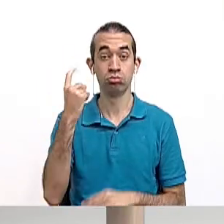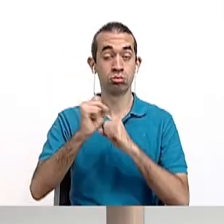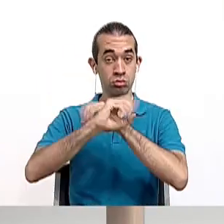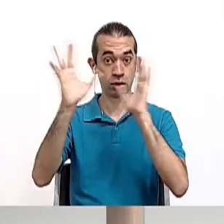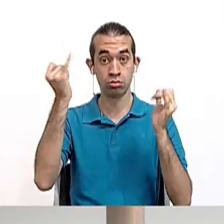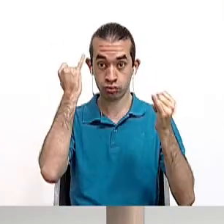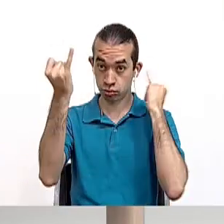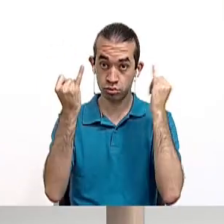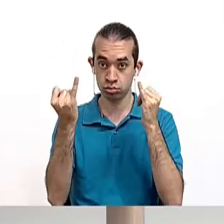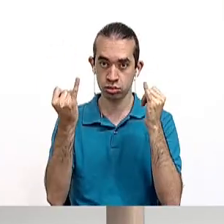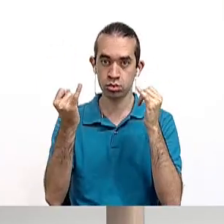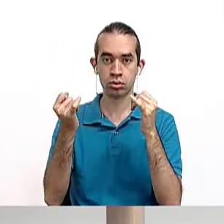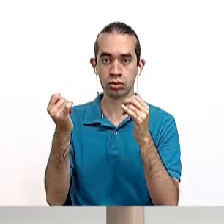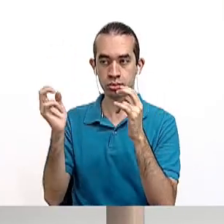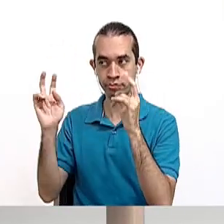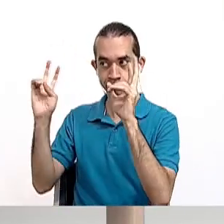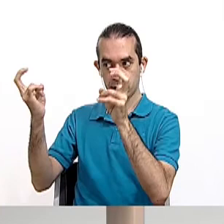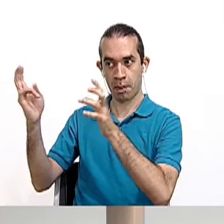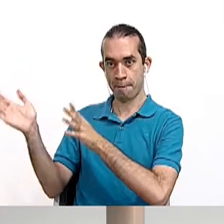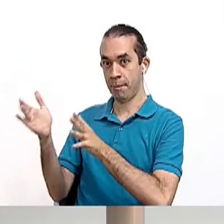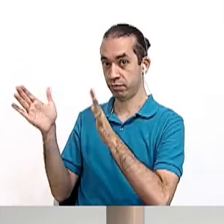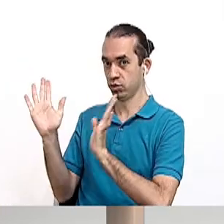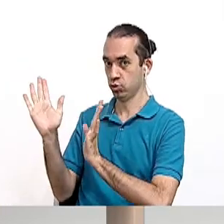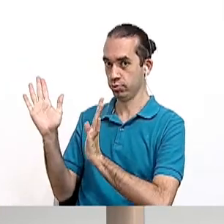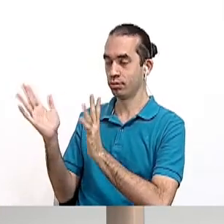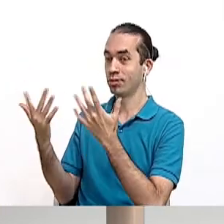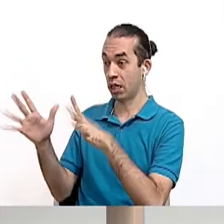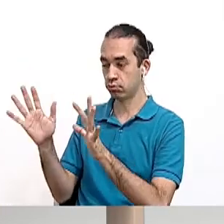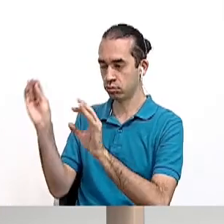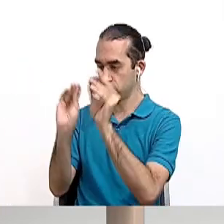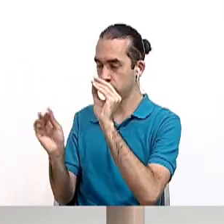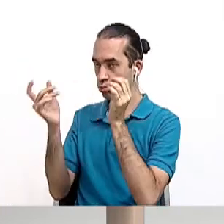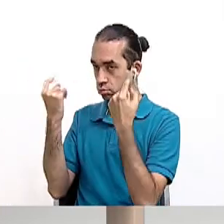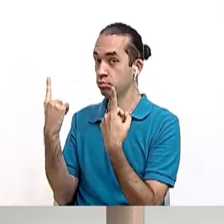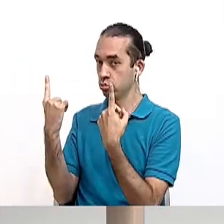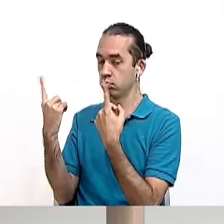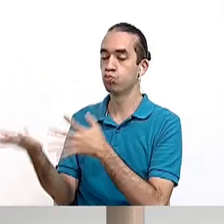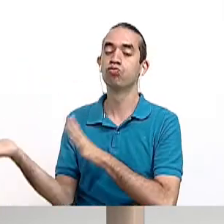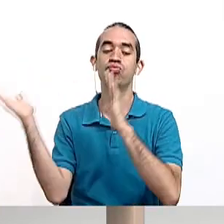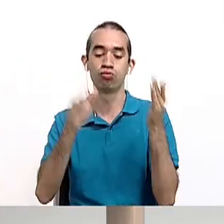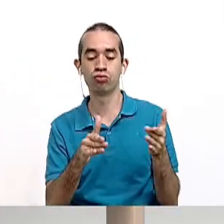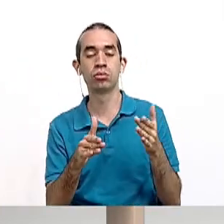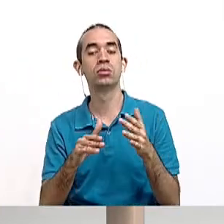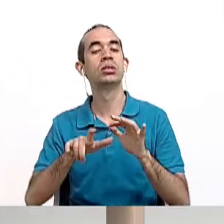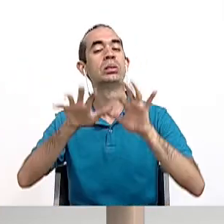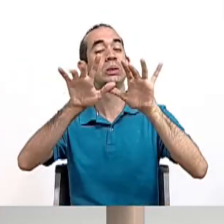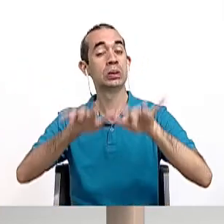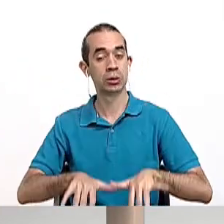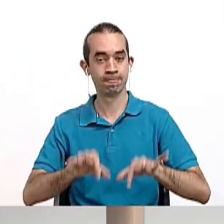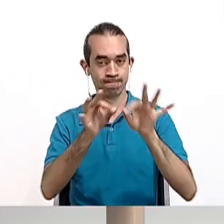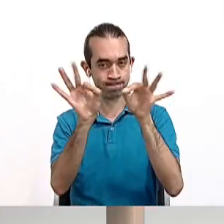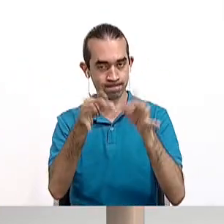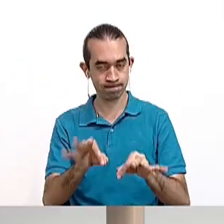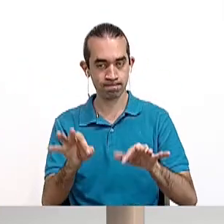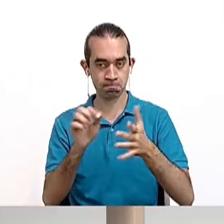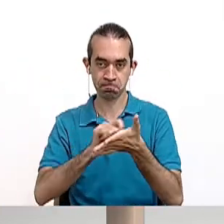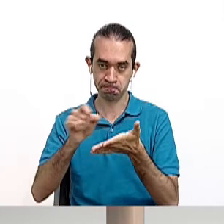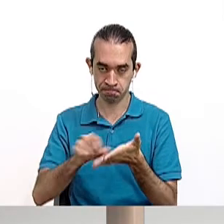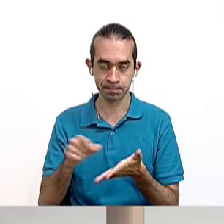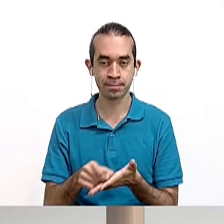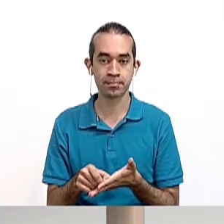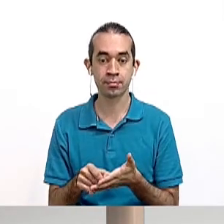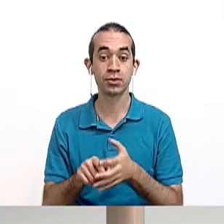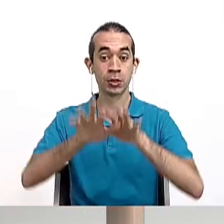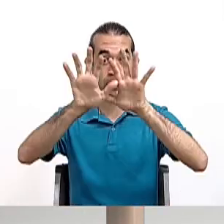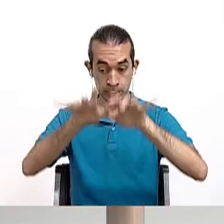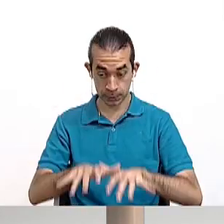llamamos la planificación, procederemos a la textualización, que es escribir. Cuando tengamos toda la